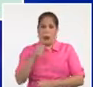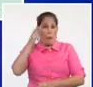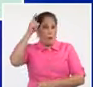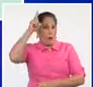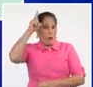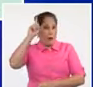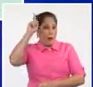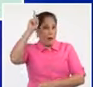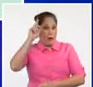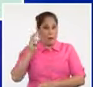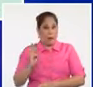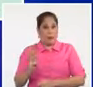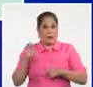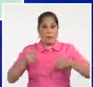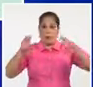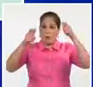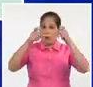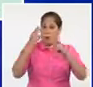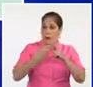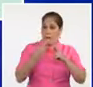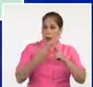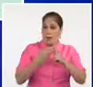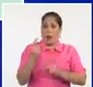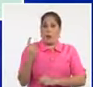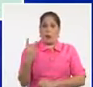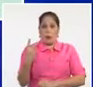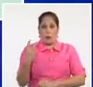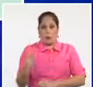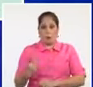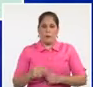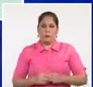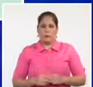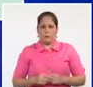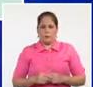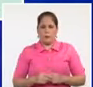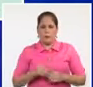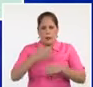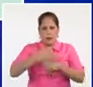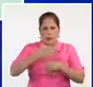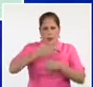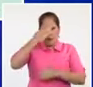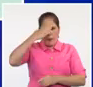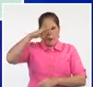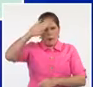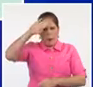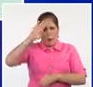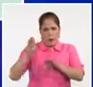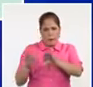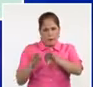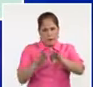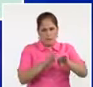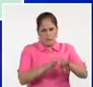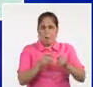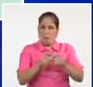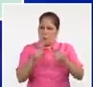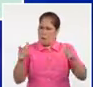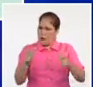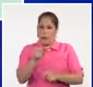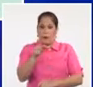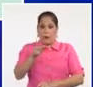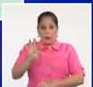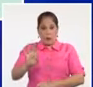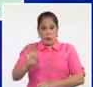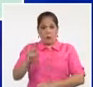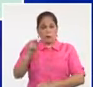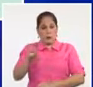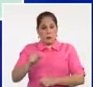Tolomé Mazó, igual que Yara, 2 cada uno. Santiago incrementa nuevamente, 18 más,